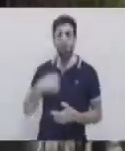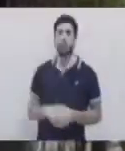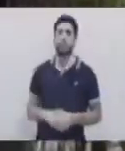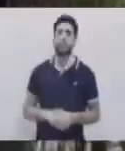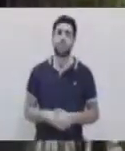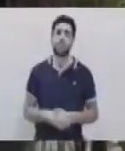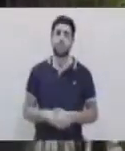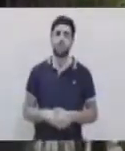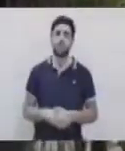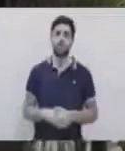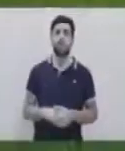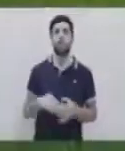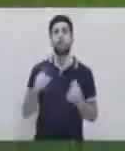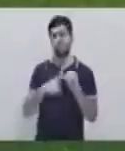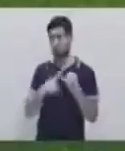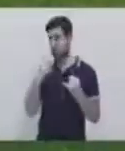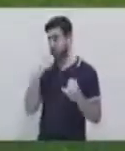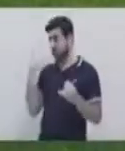león,